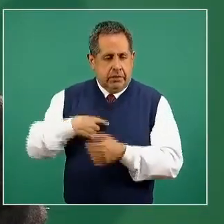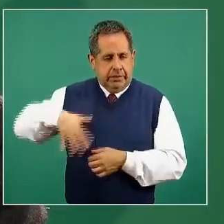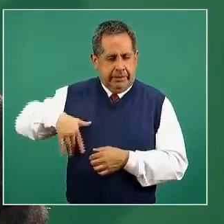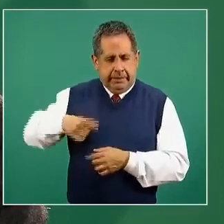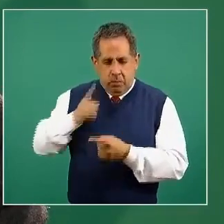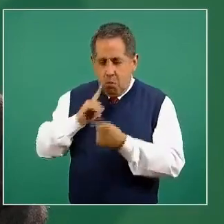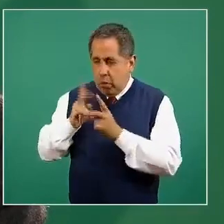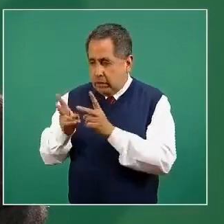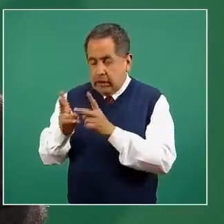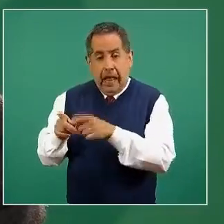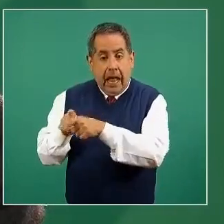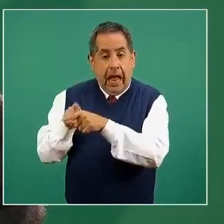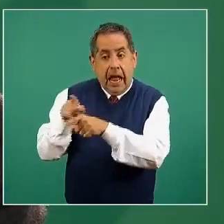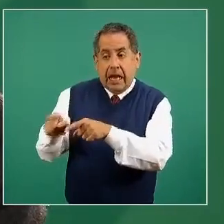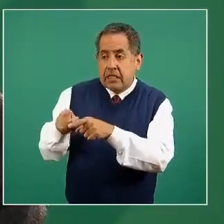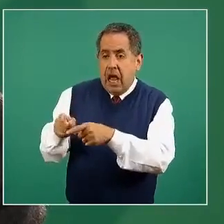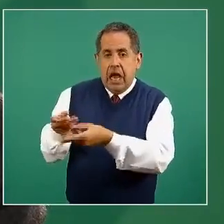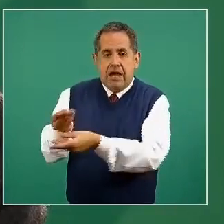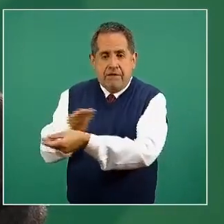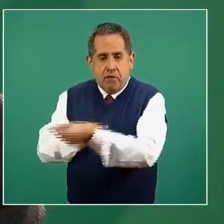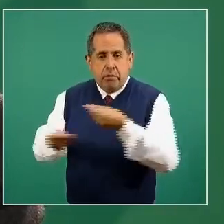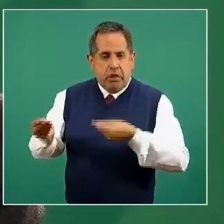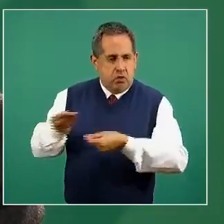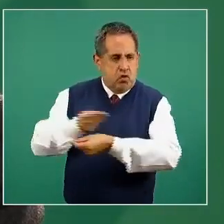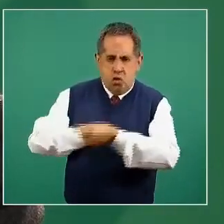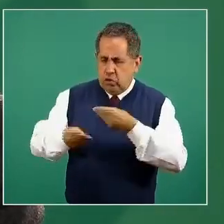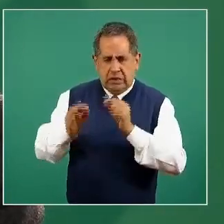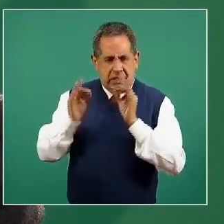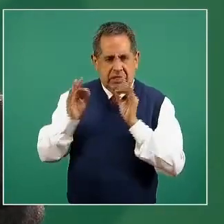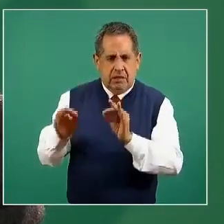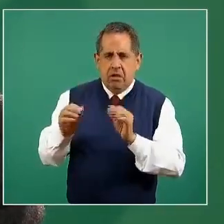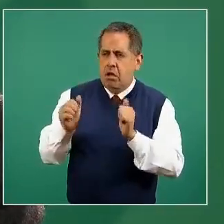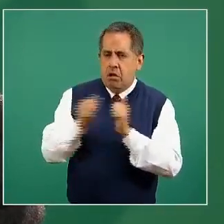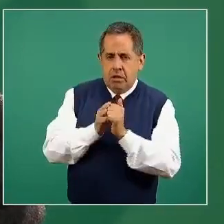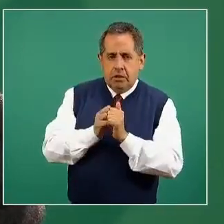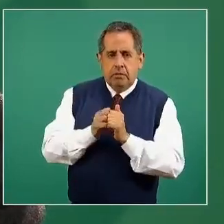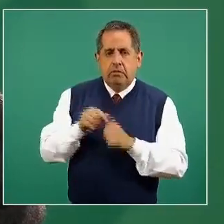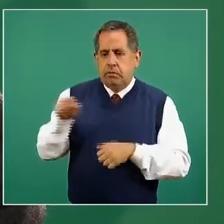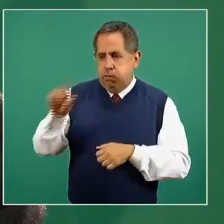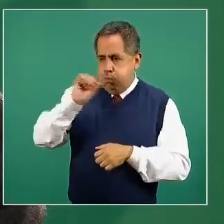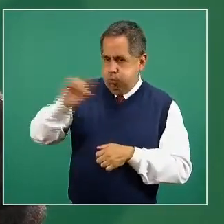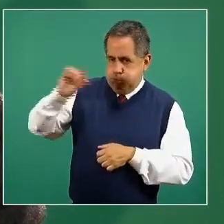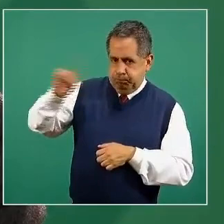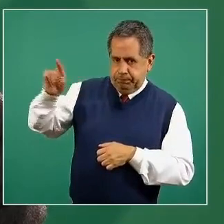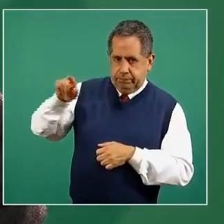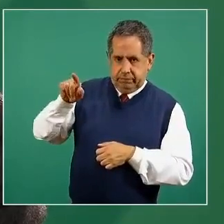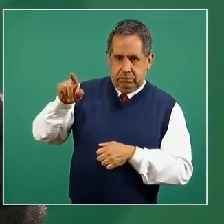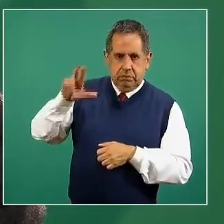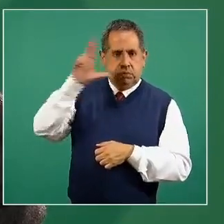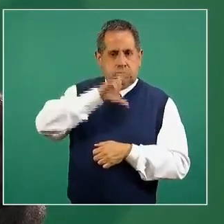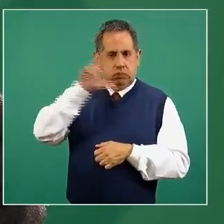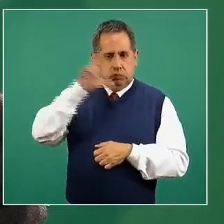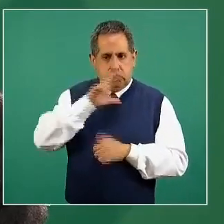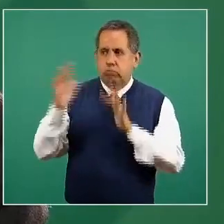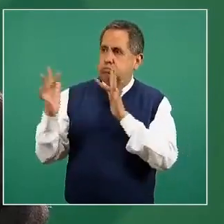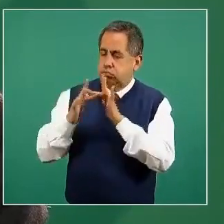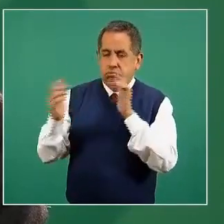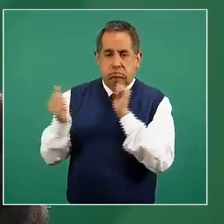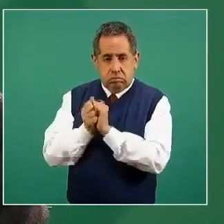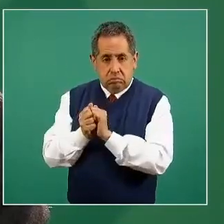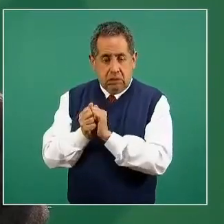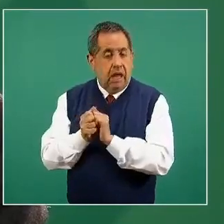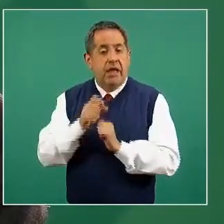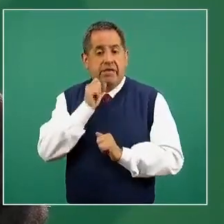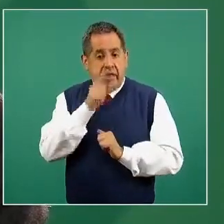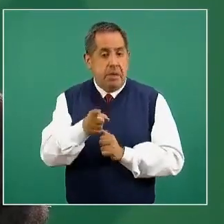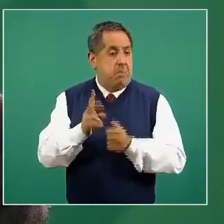nos facilitaron un intercambio directo con los funcionarios del Fondo Ruso de Inversión Directa, en el que pudimos